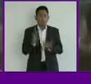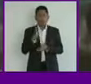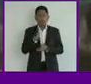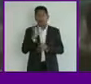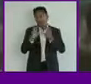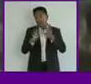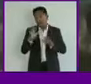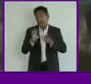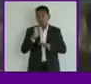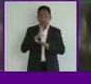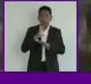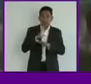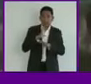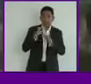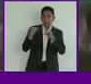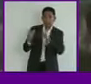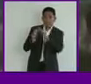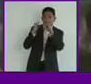da